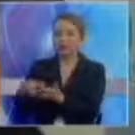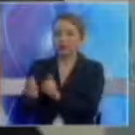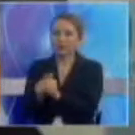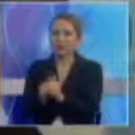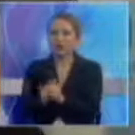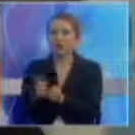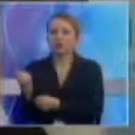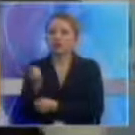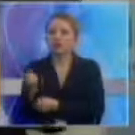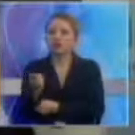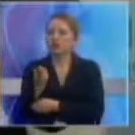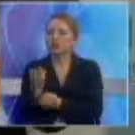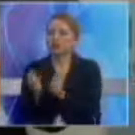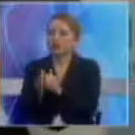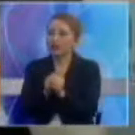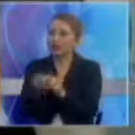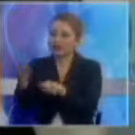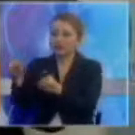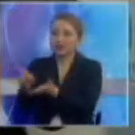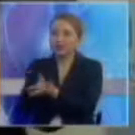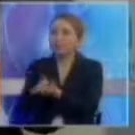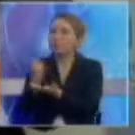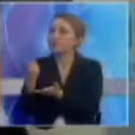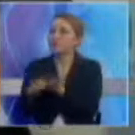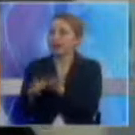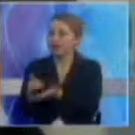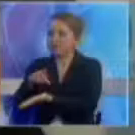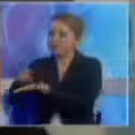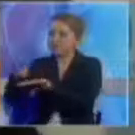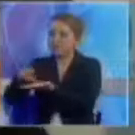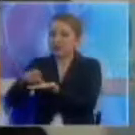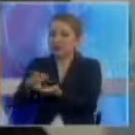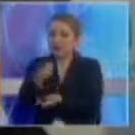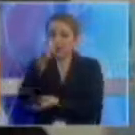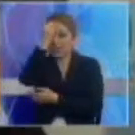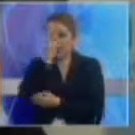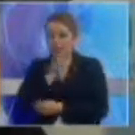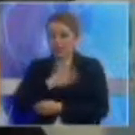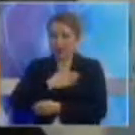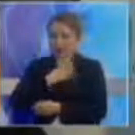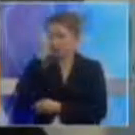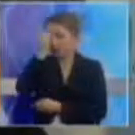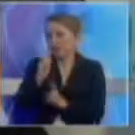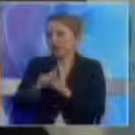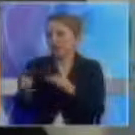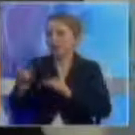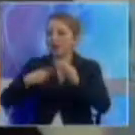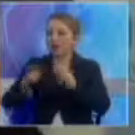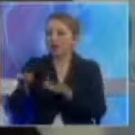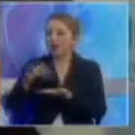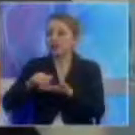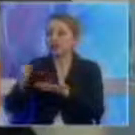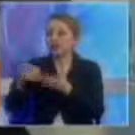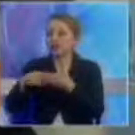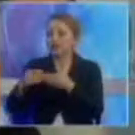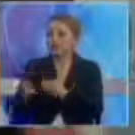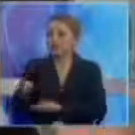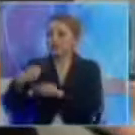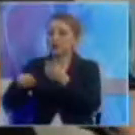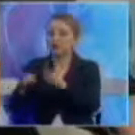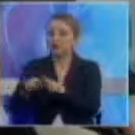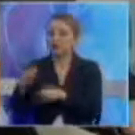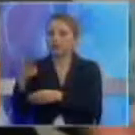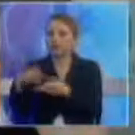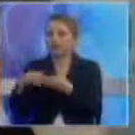que ahora le va a recargar al celular en el dinero electrónico, y si es que la persona quiere, así mismo le transfiere de vuelta los $10 y recibe